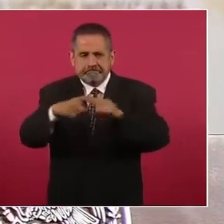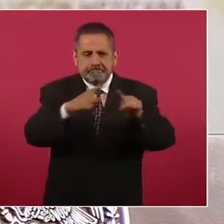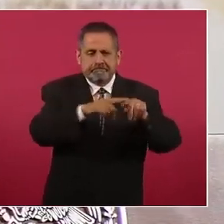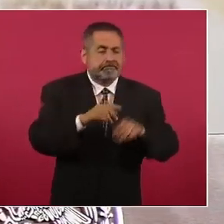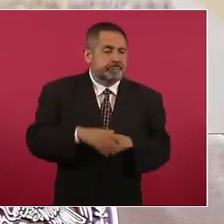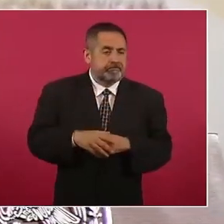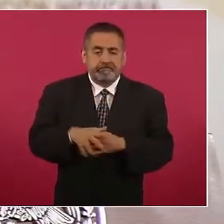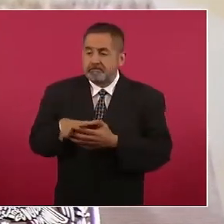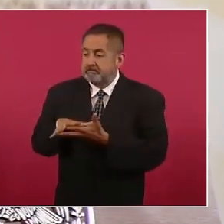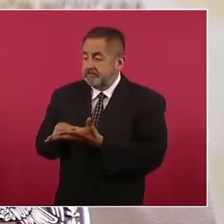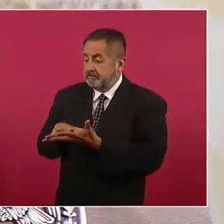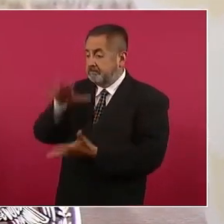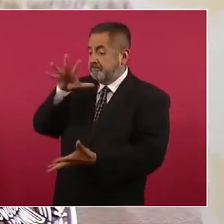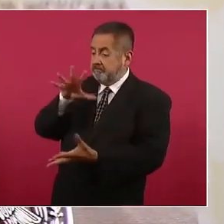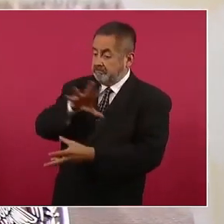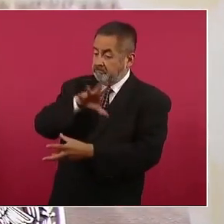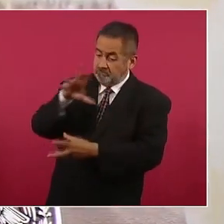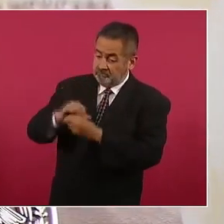mayorías absolutas,